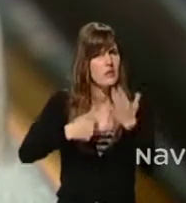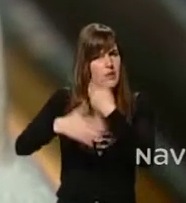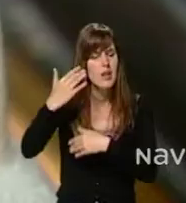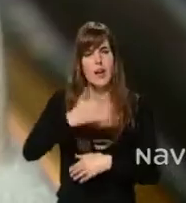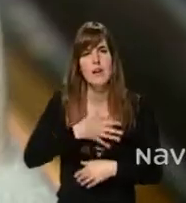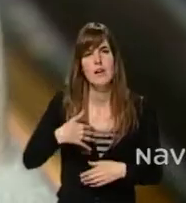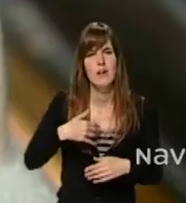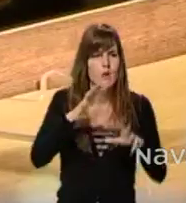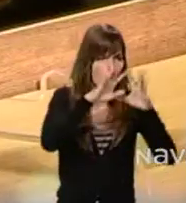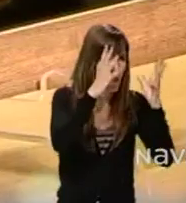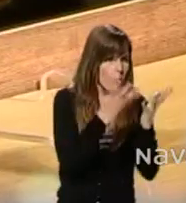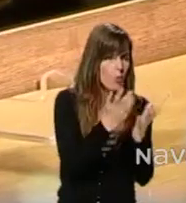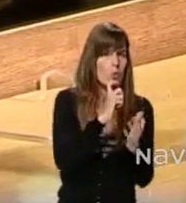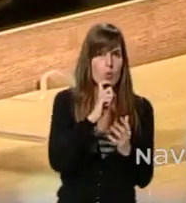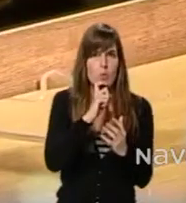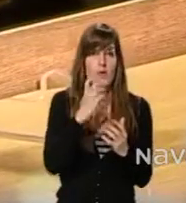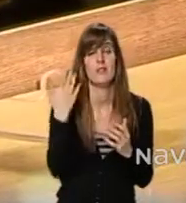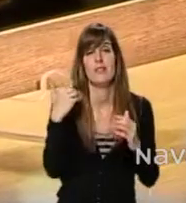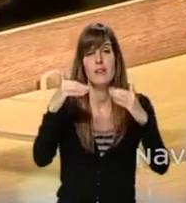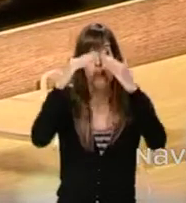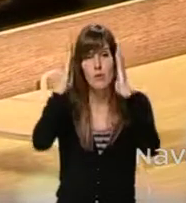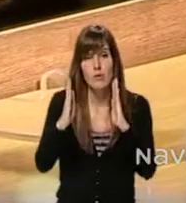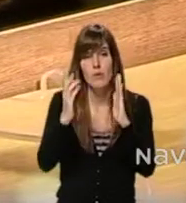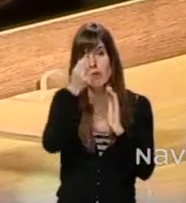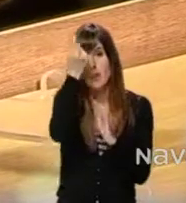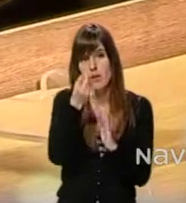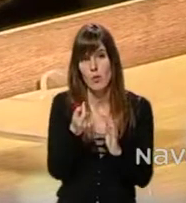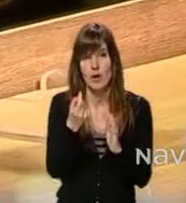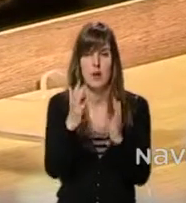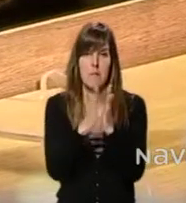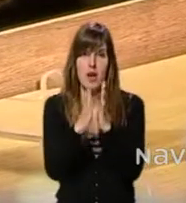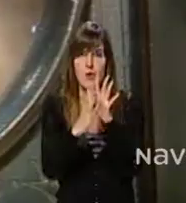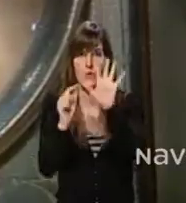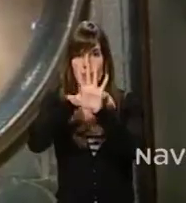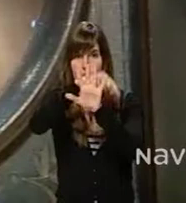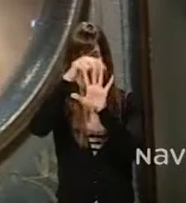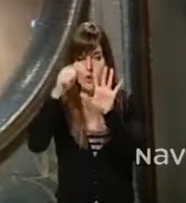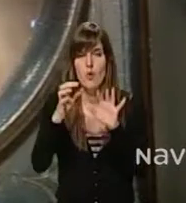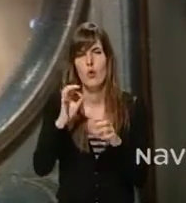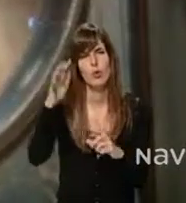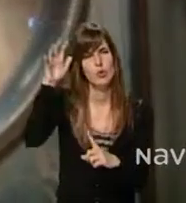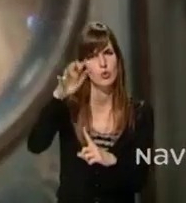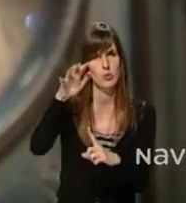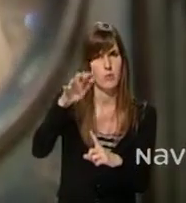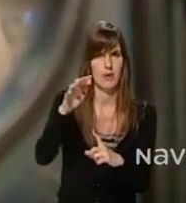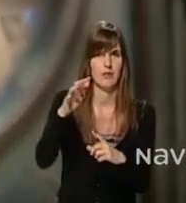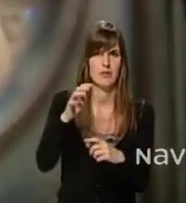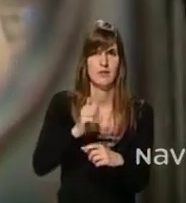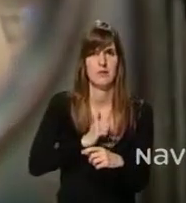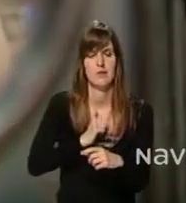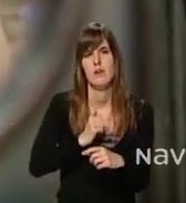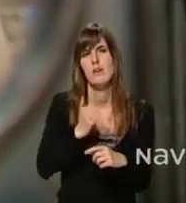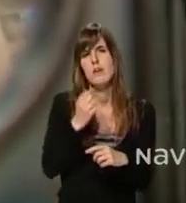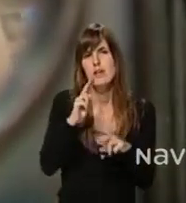imagen. Los bisontes, sus propias manos, las sombras que proyectaba con un